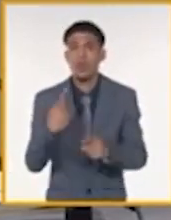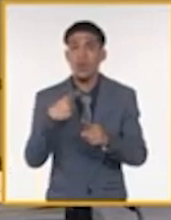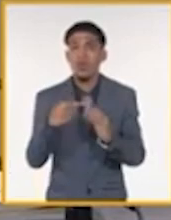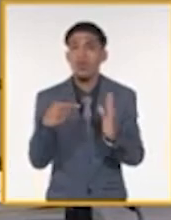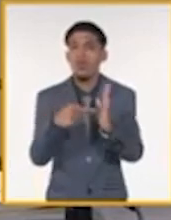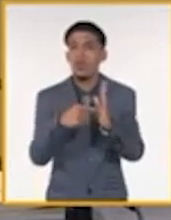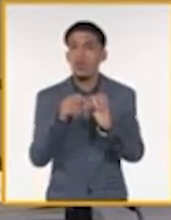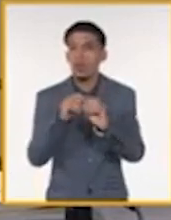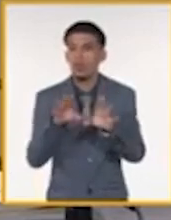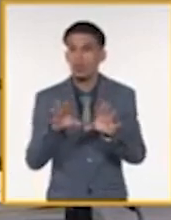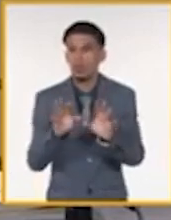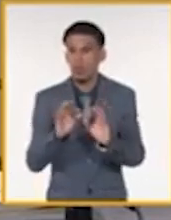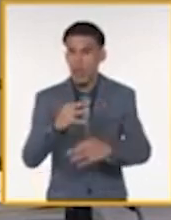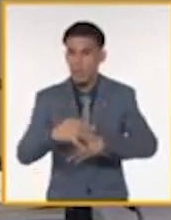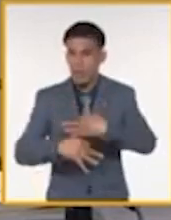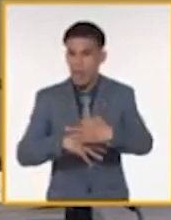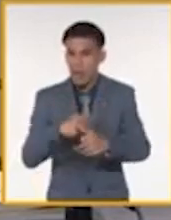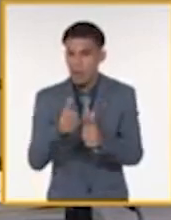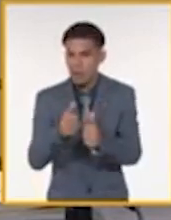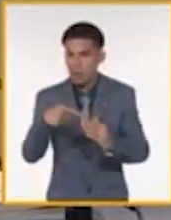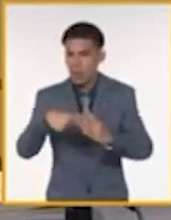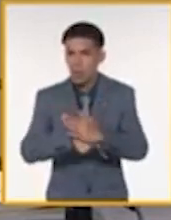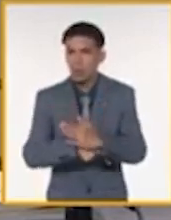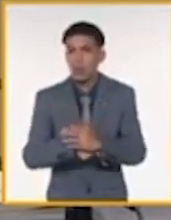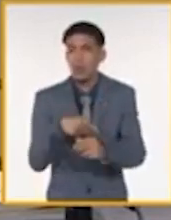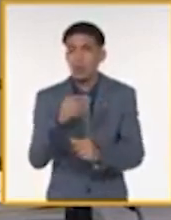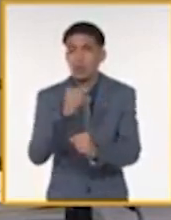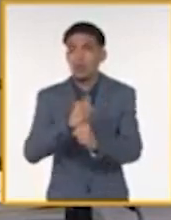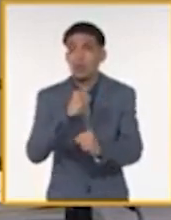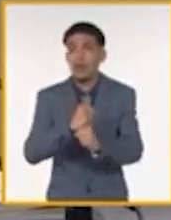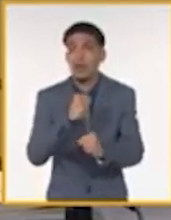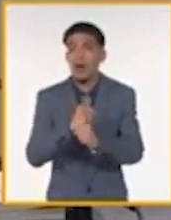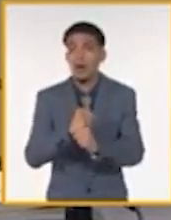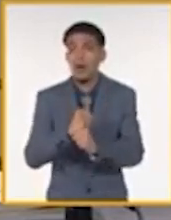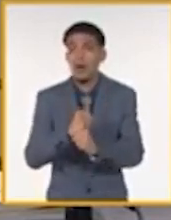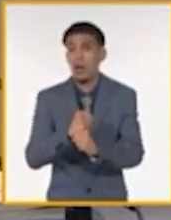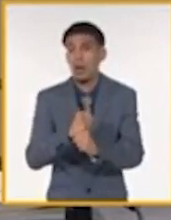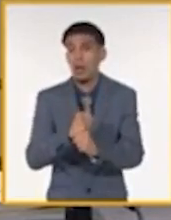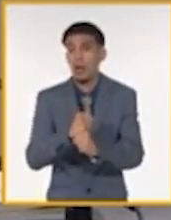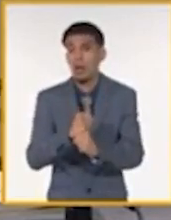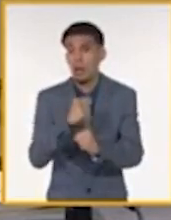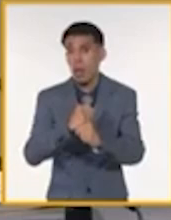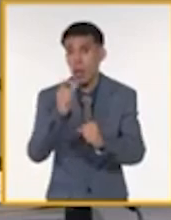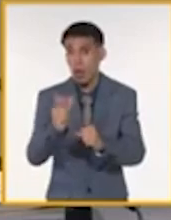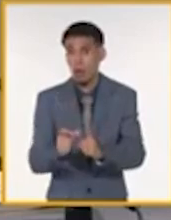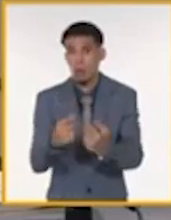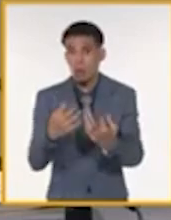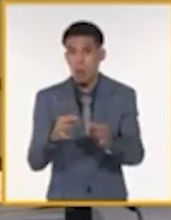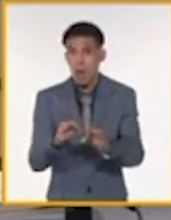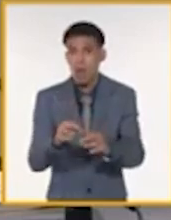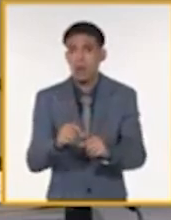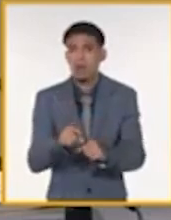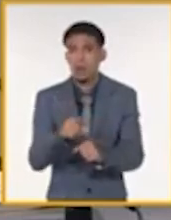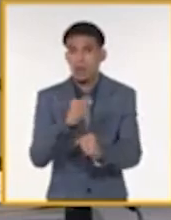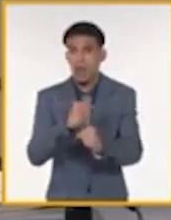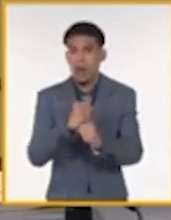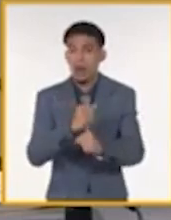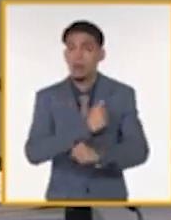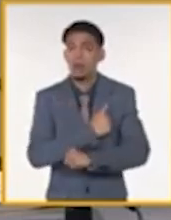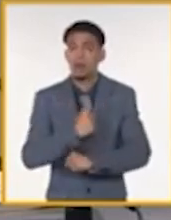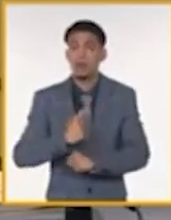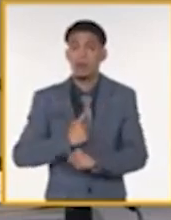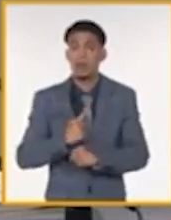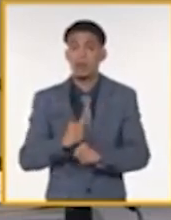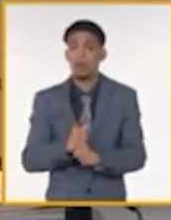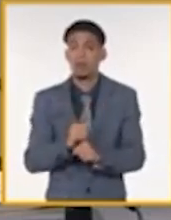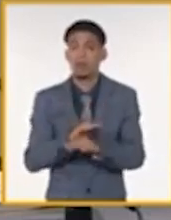calificación o el régimen en que están los trabajadores asalariados O sea que son empleados en el trabajo por cuenta propia que ya